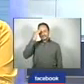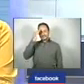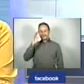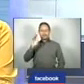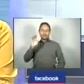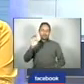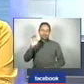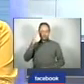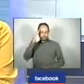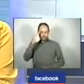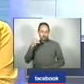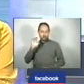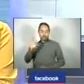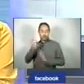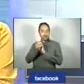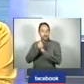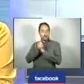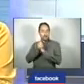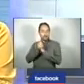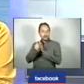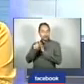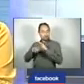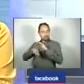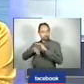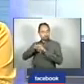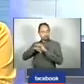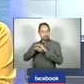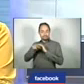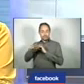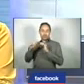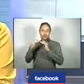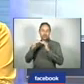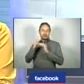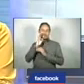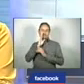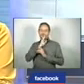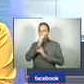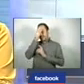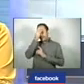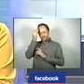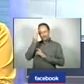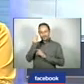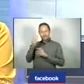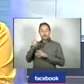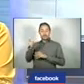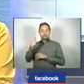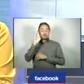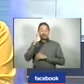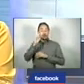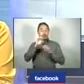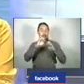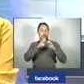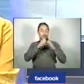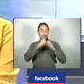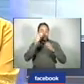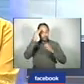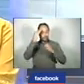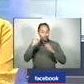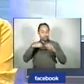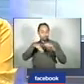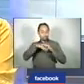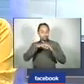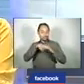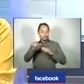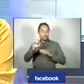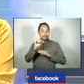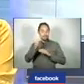joven que gracias a sus habilidades y destrezas deportivas, además de graduarse de bachiller, formará parte del fútbol femenino salvadoreño en primera